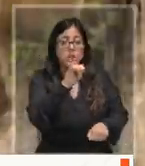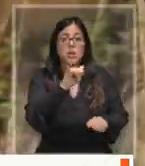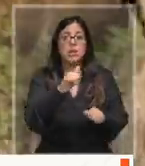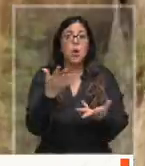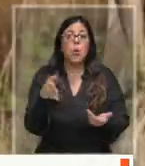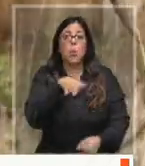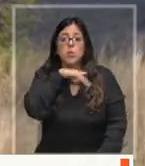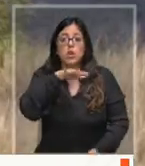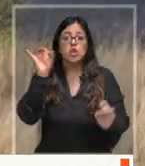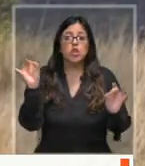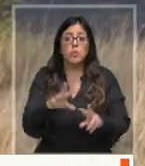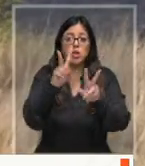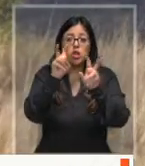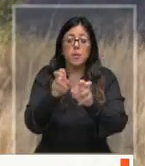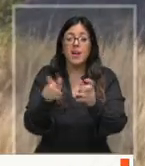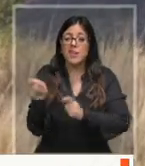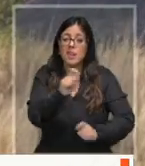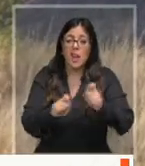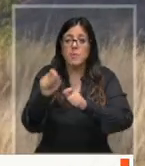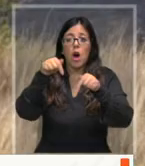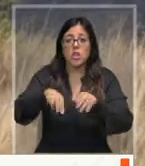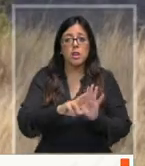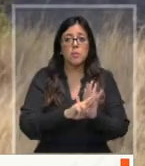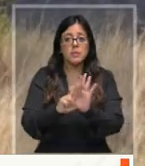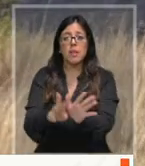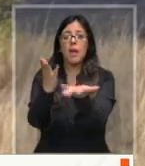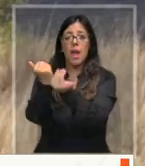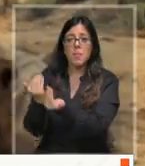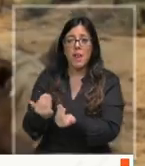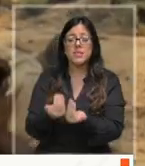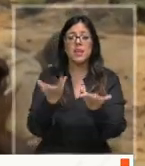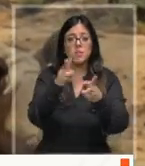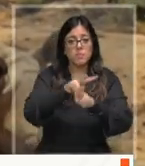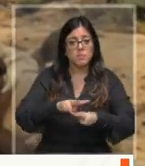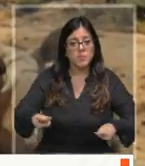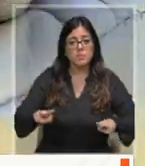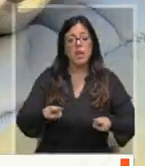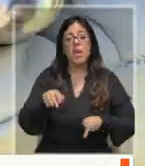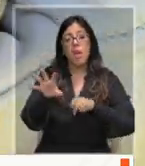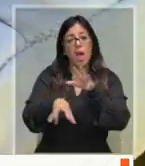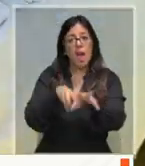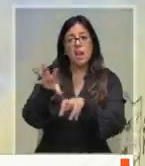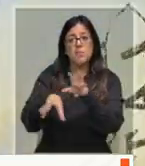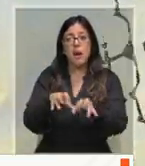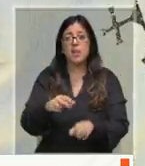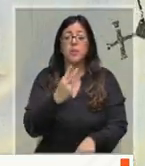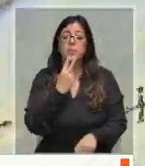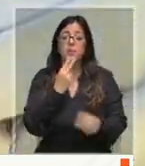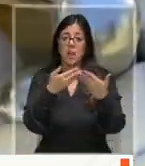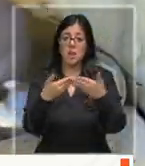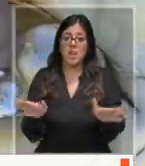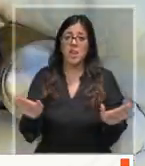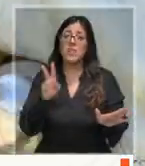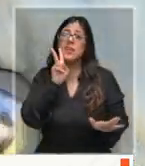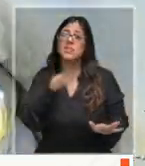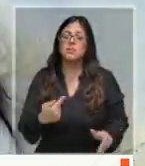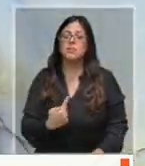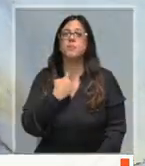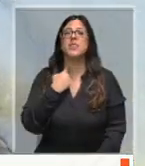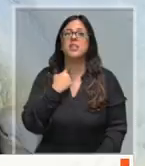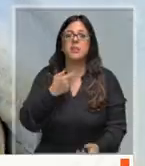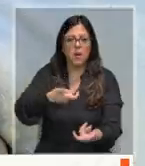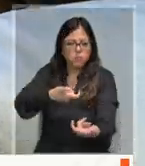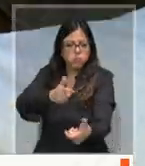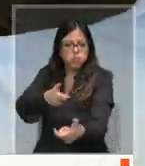sólo con fines terapéuticos representa hoy una esperanza para estos tranquilos gigantes para vivir en libertad sin ser Víctimas de la casa